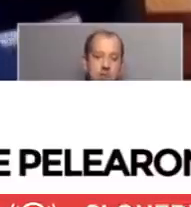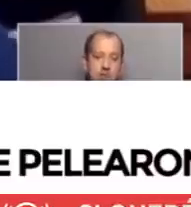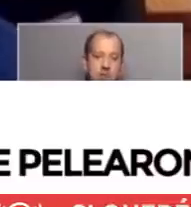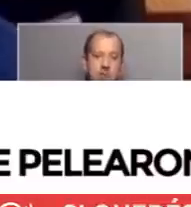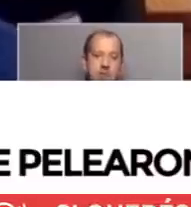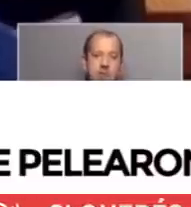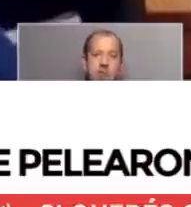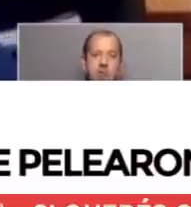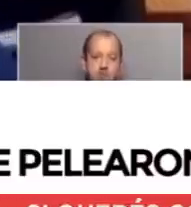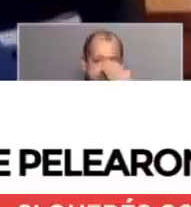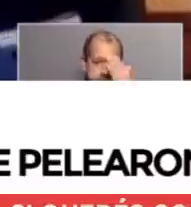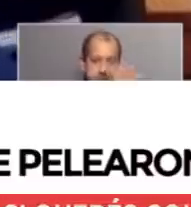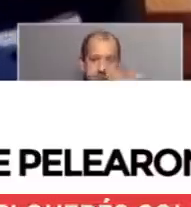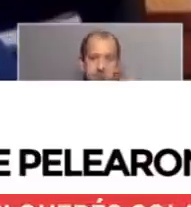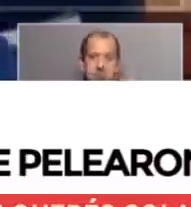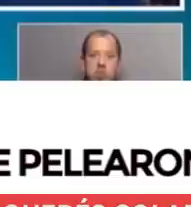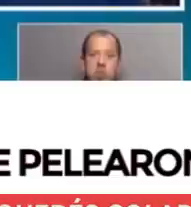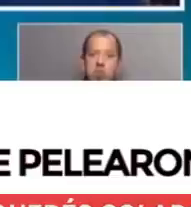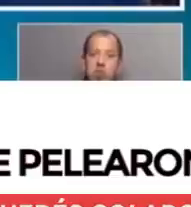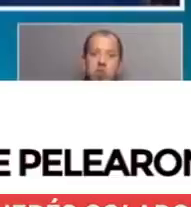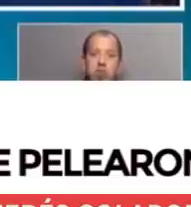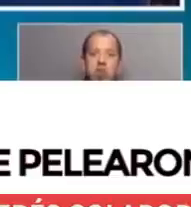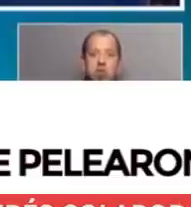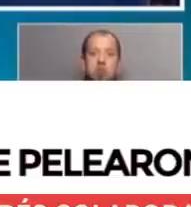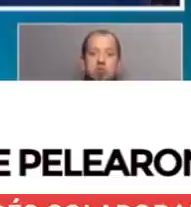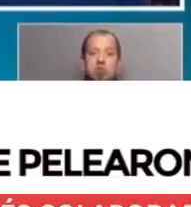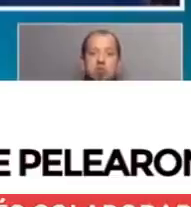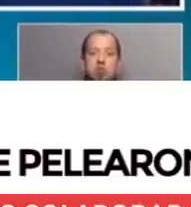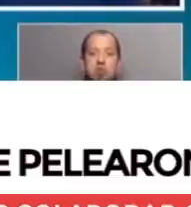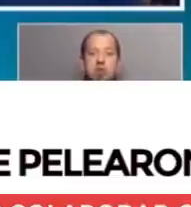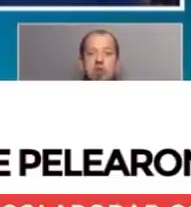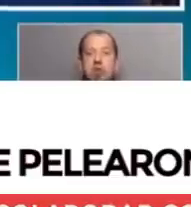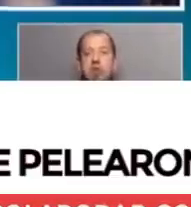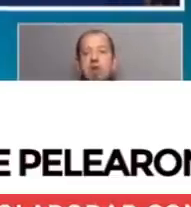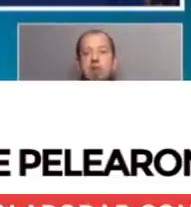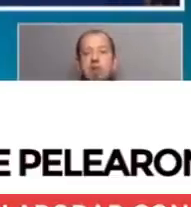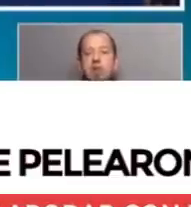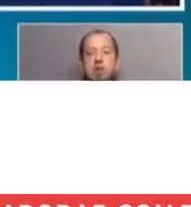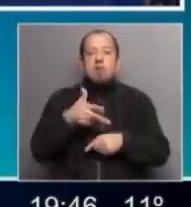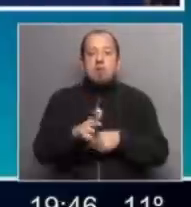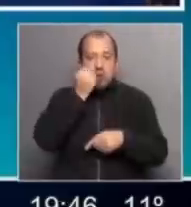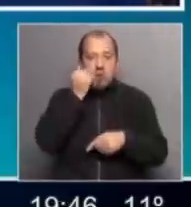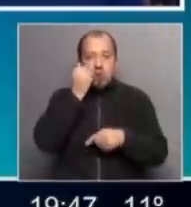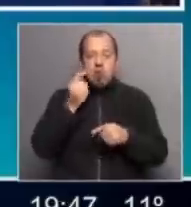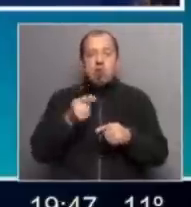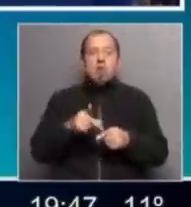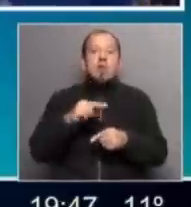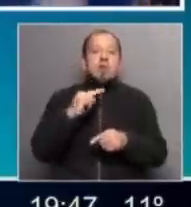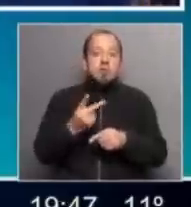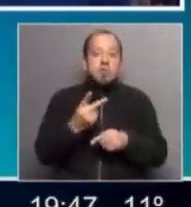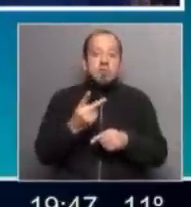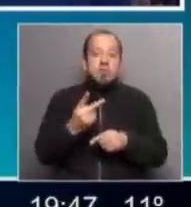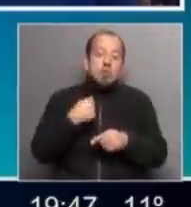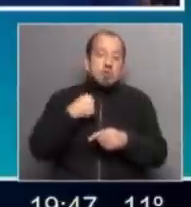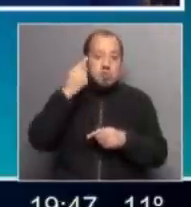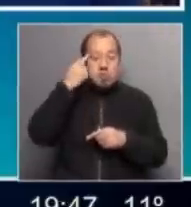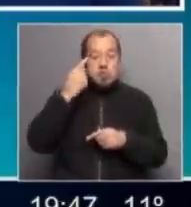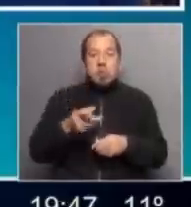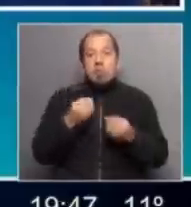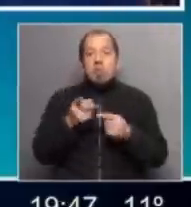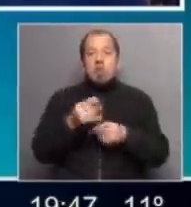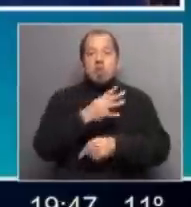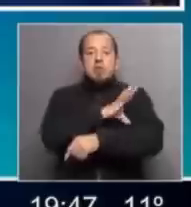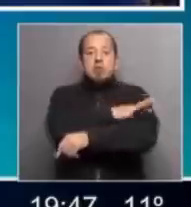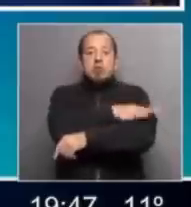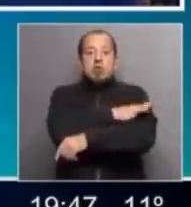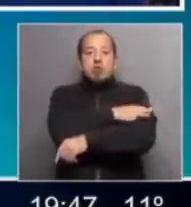el hecho de que el Frente Amplio no ayudó a los intendentes blancos en Rocha y en Río Negro. Y la segunda, a mi juicio, es porque es